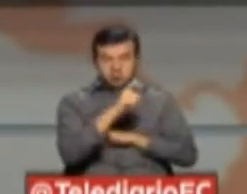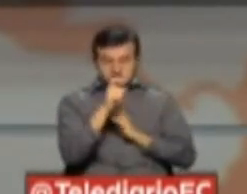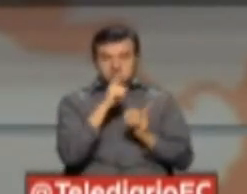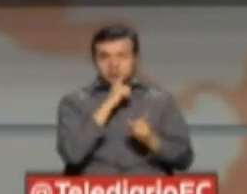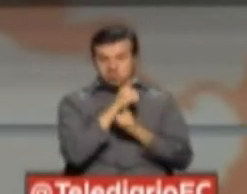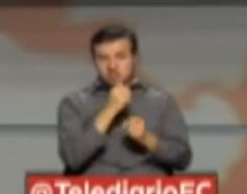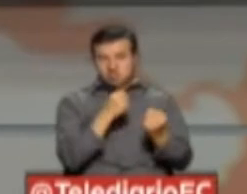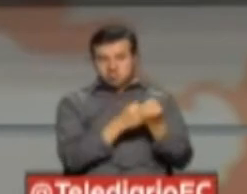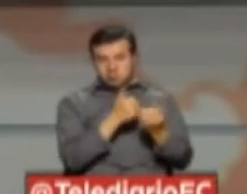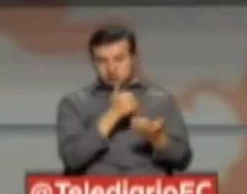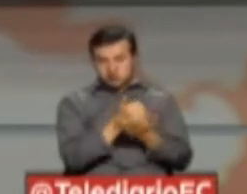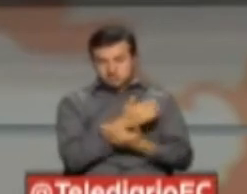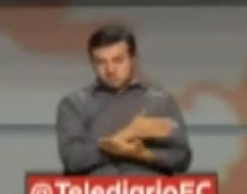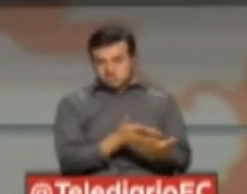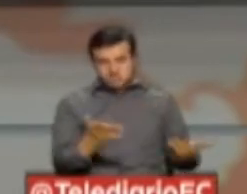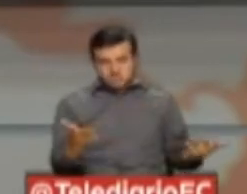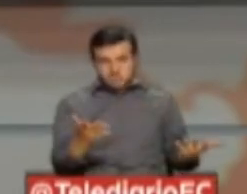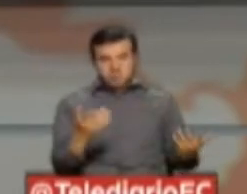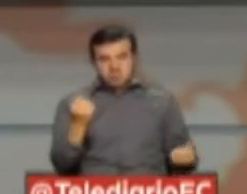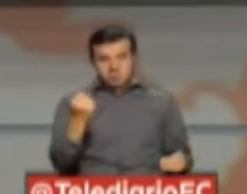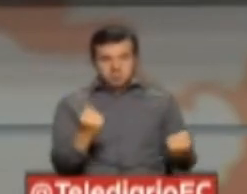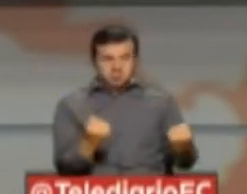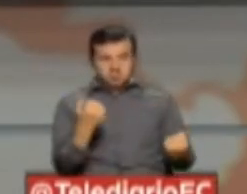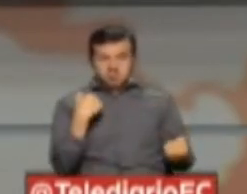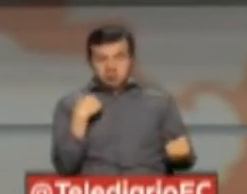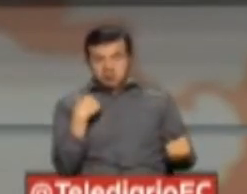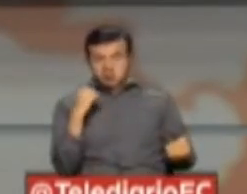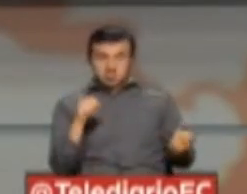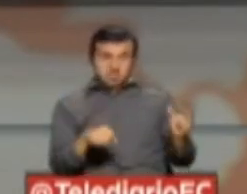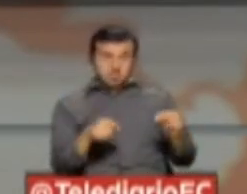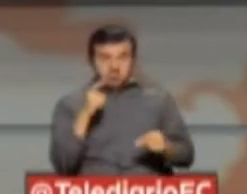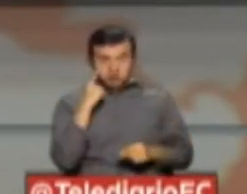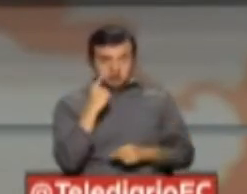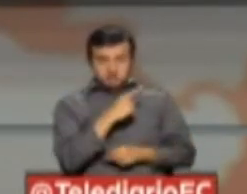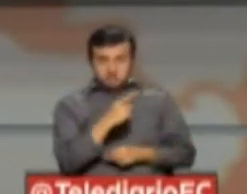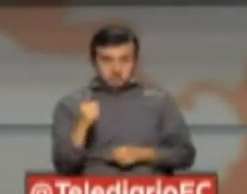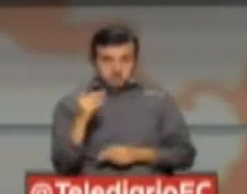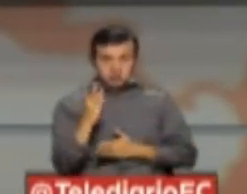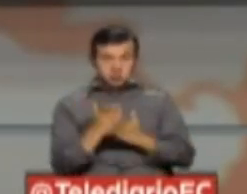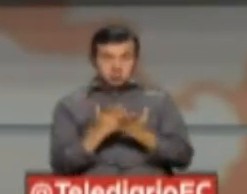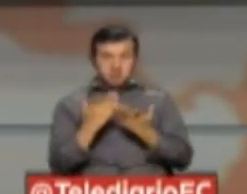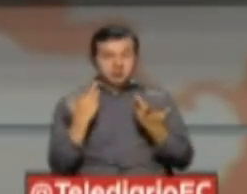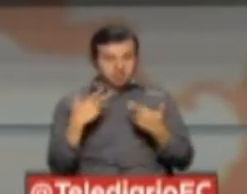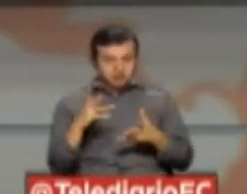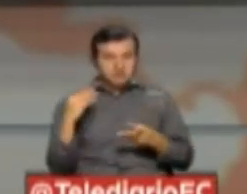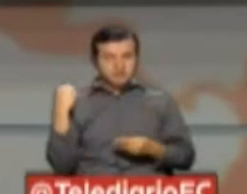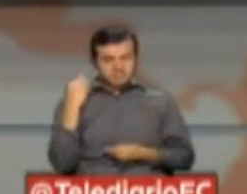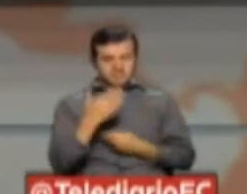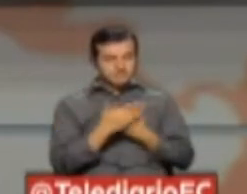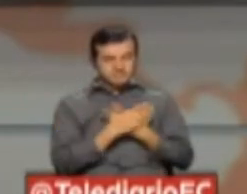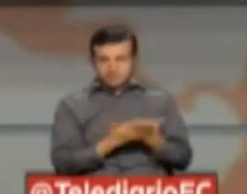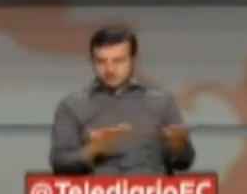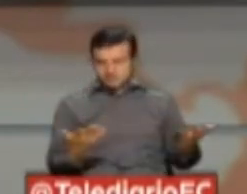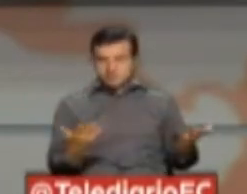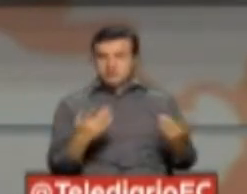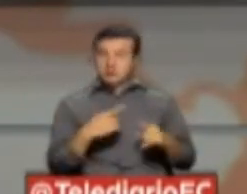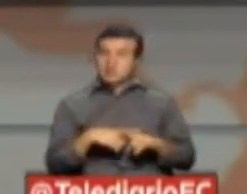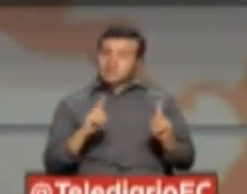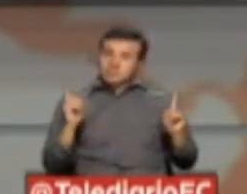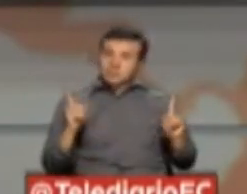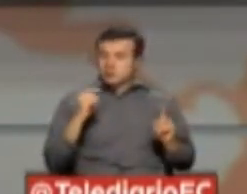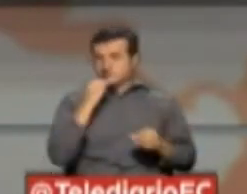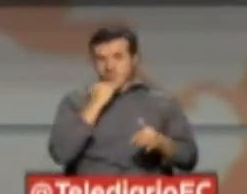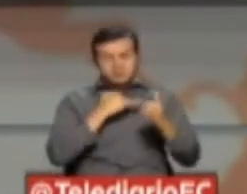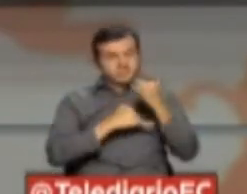indemnizadas porque eso el vehículo tenga o no tenga contratado este servicio igual tiene están cubiertos pero sería otra